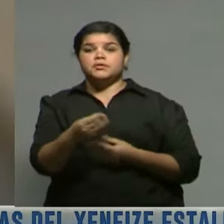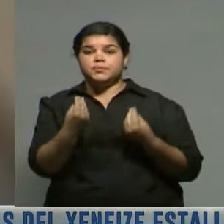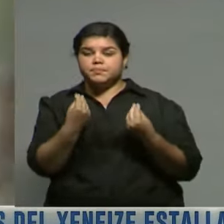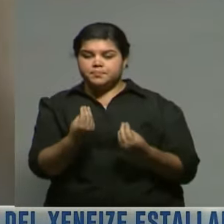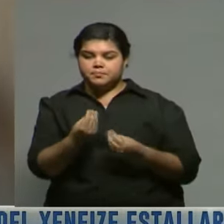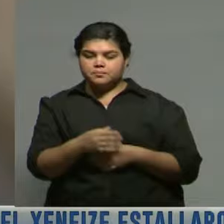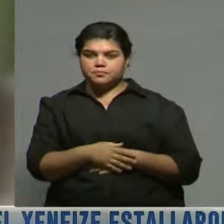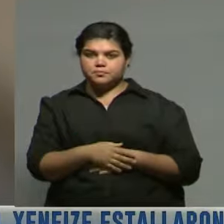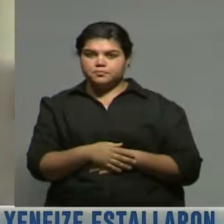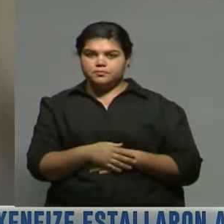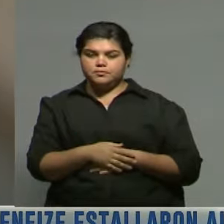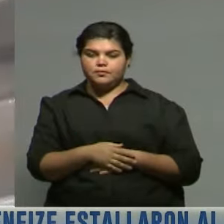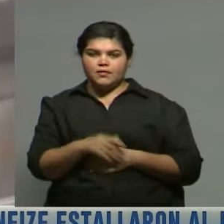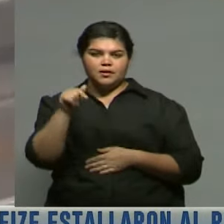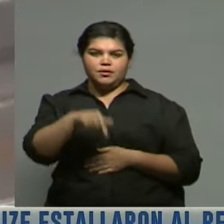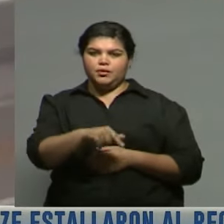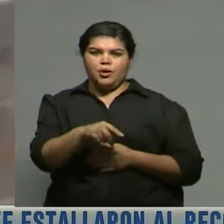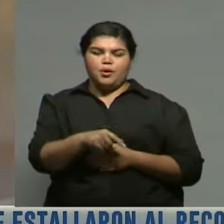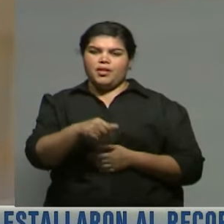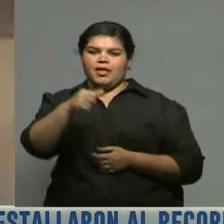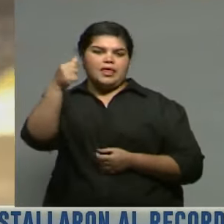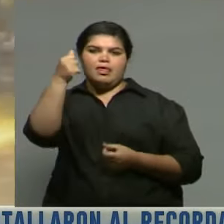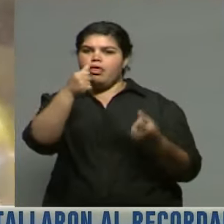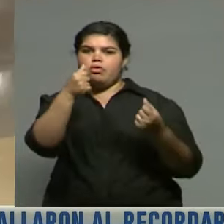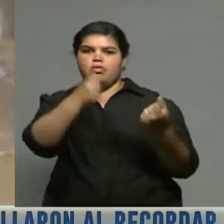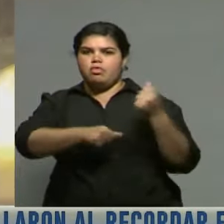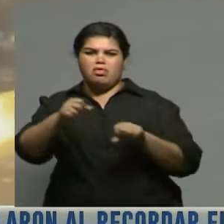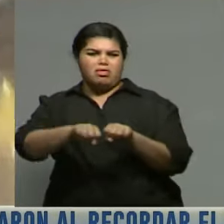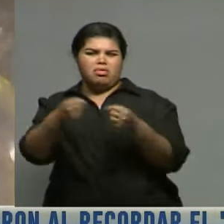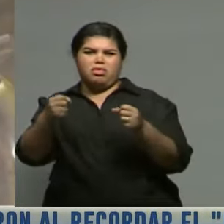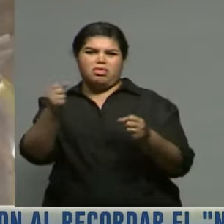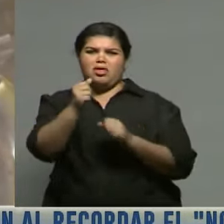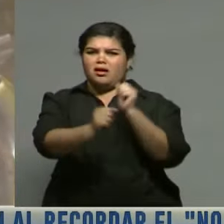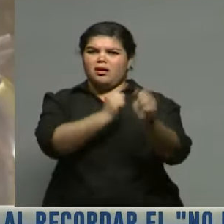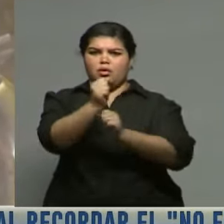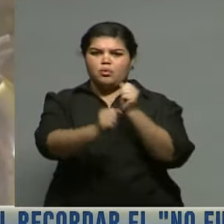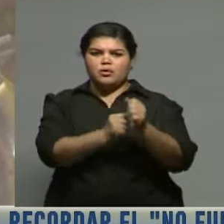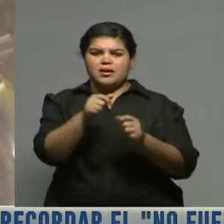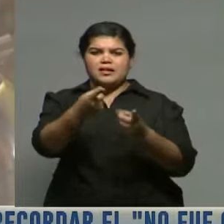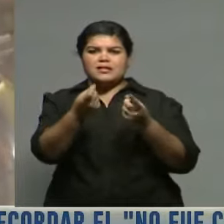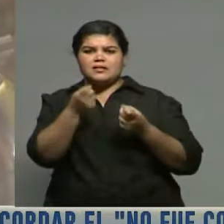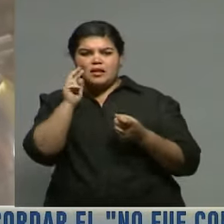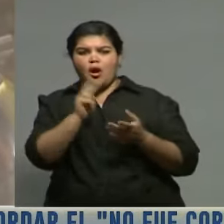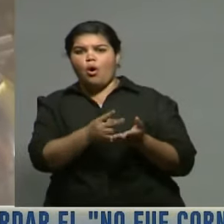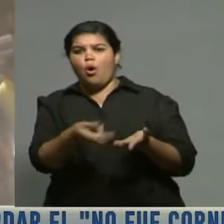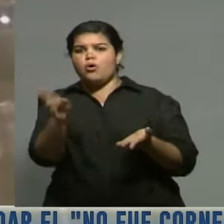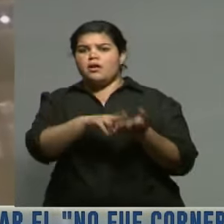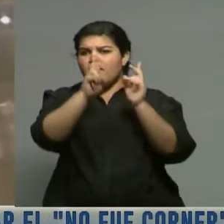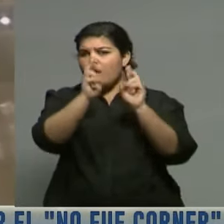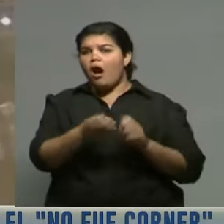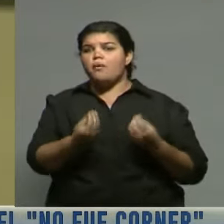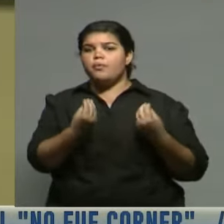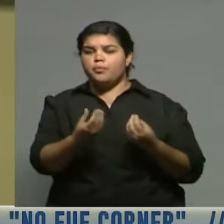realmente es un daño irreparable que se le va a producir a la industria si no se revee una medida de este tipo.